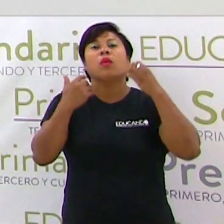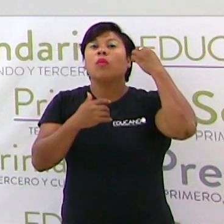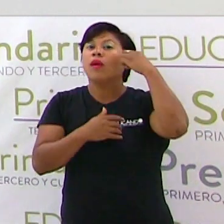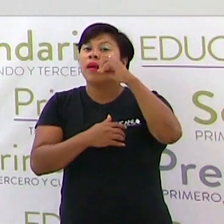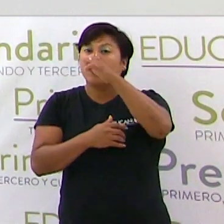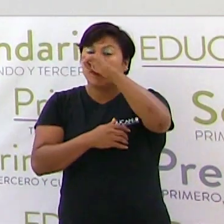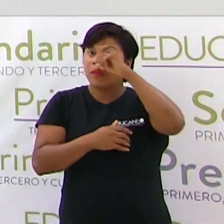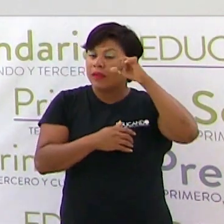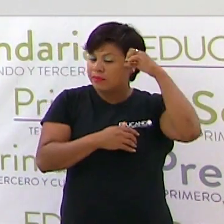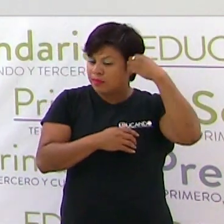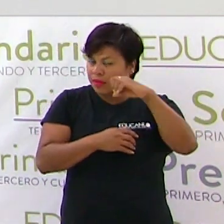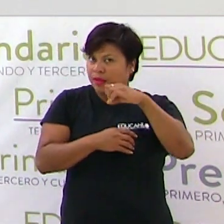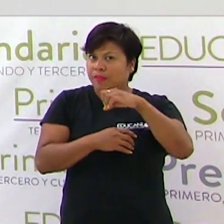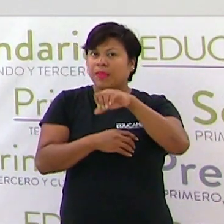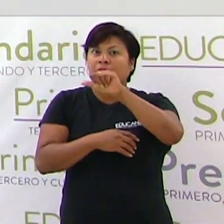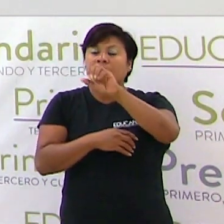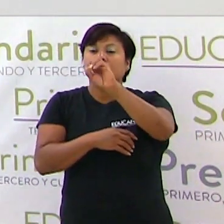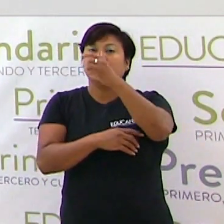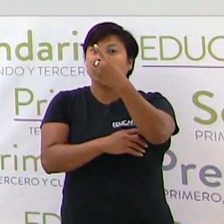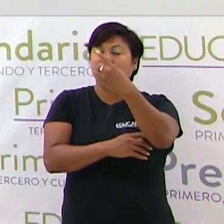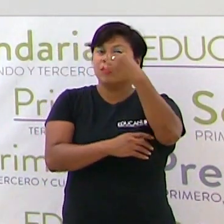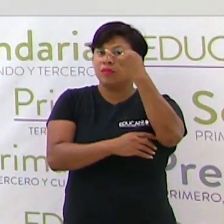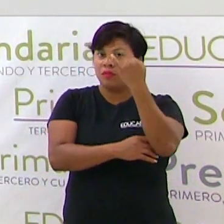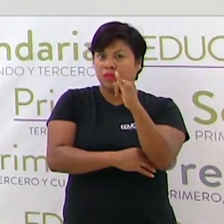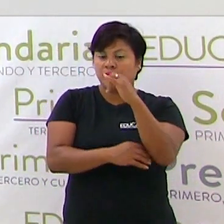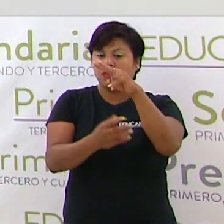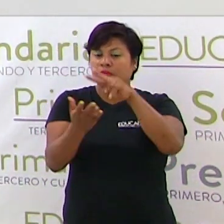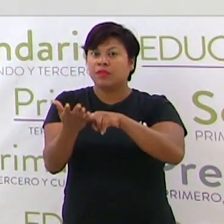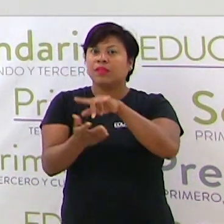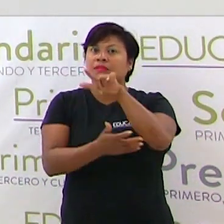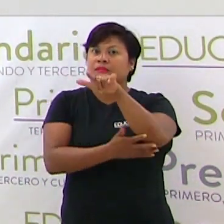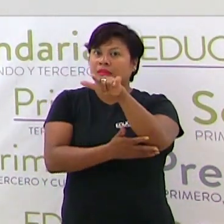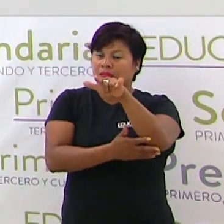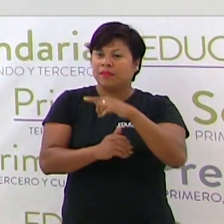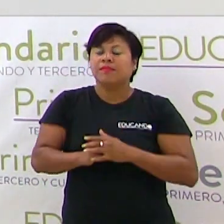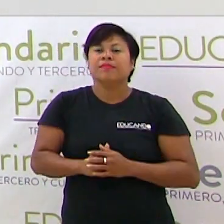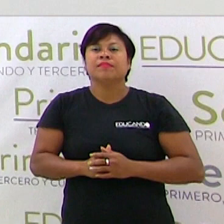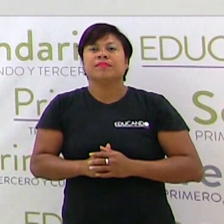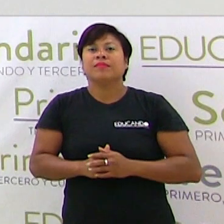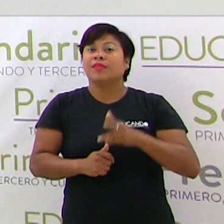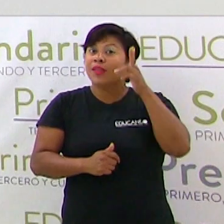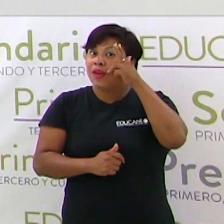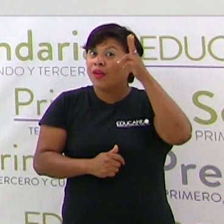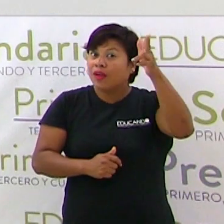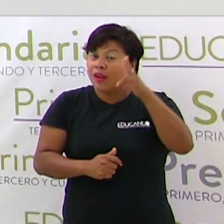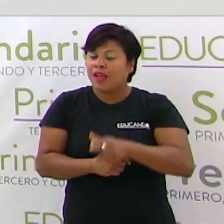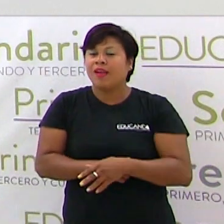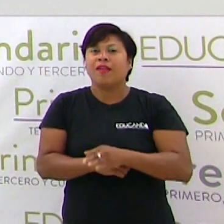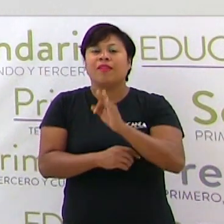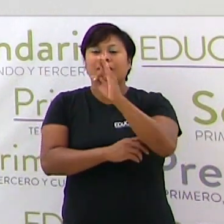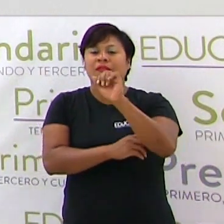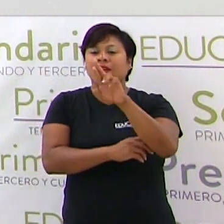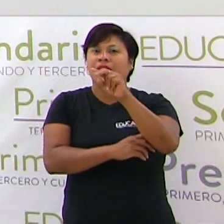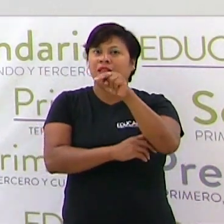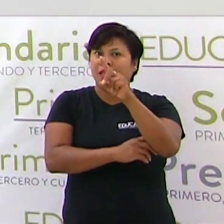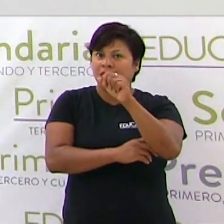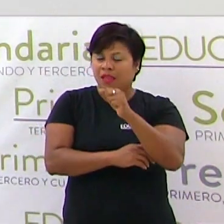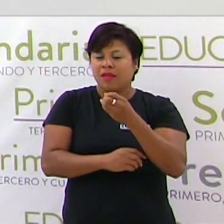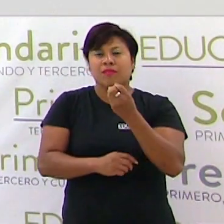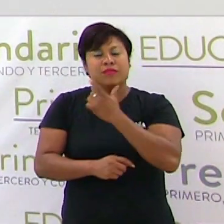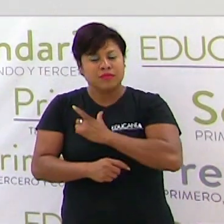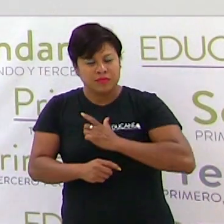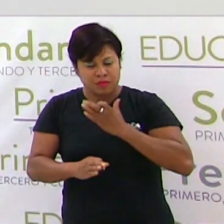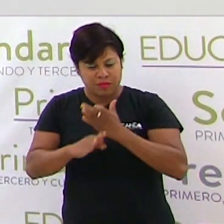de Juárez, Oaxaca, a 1 de junio de 2017. Hola Fernanda, me da gusto